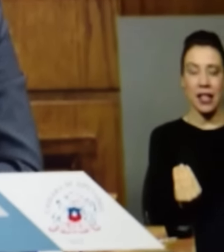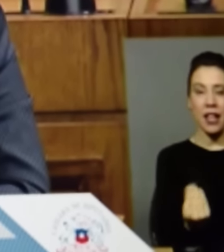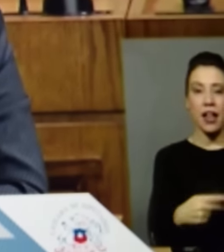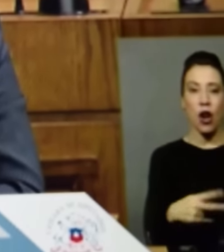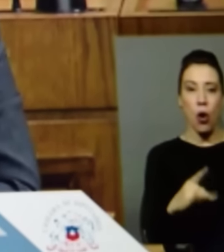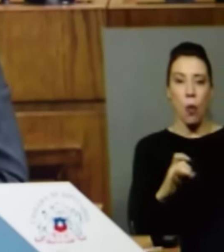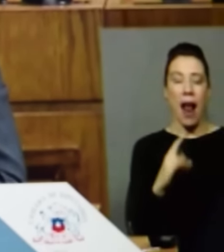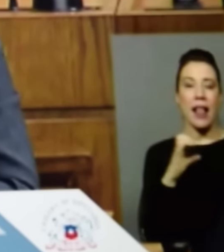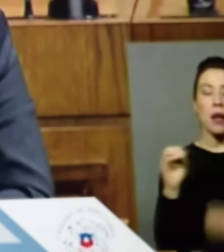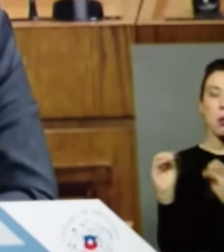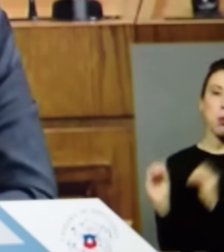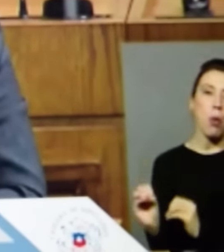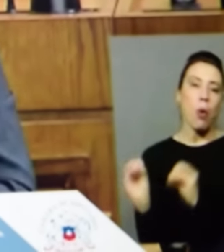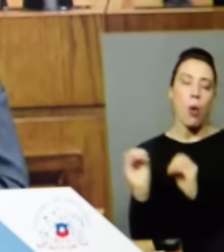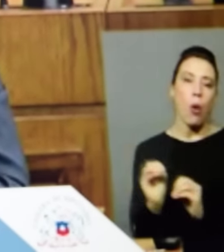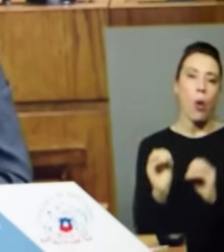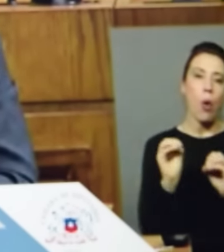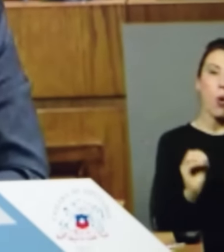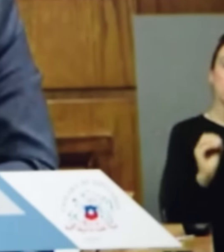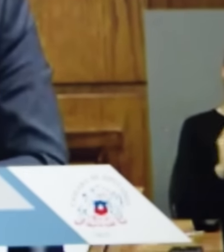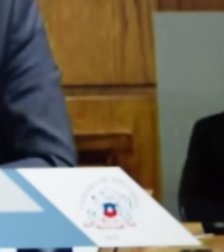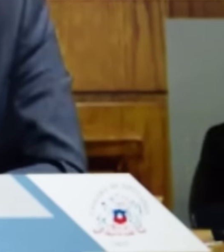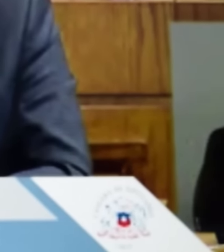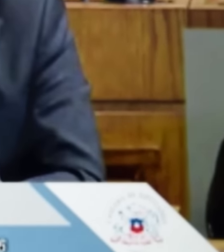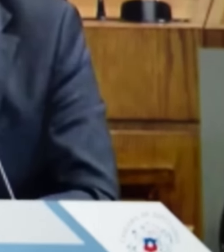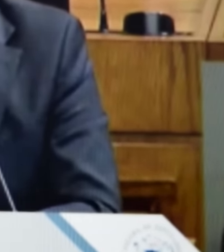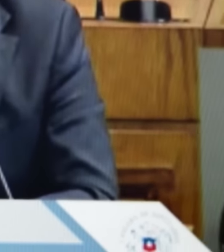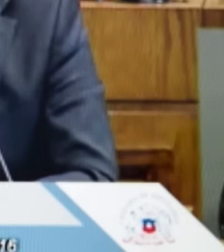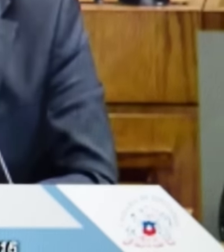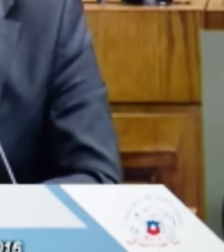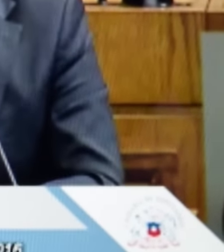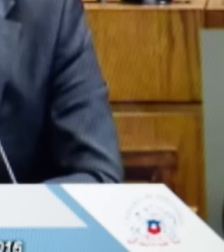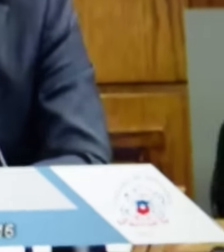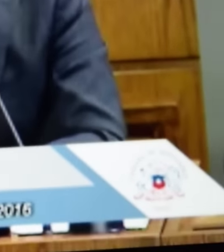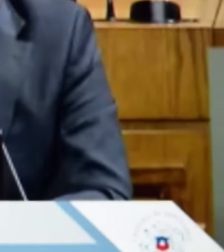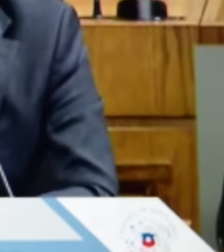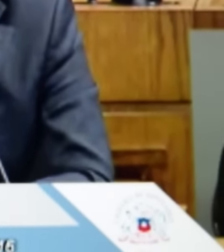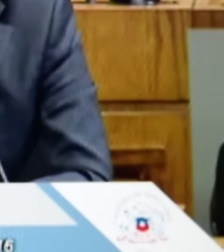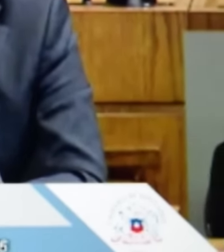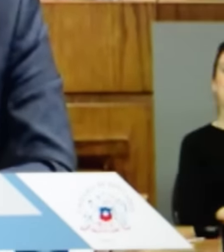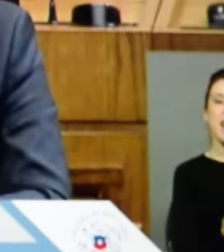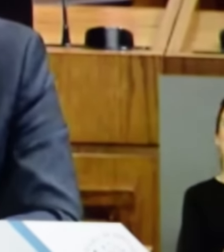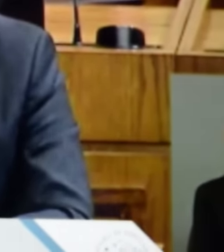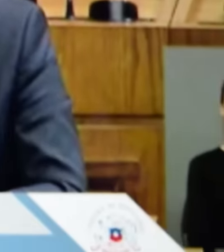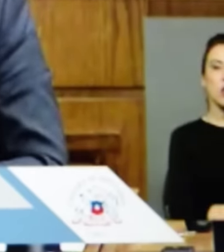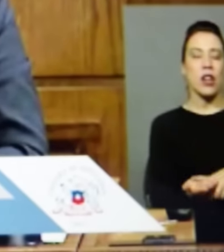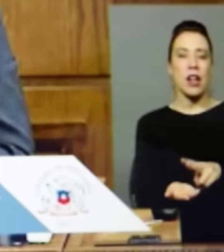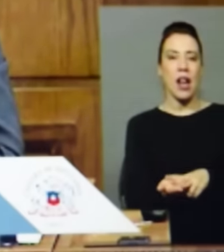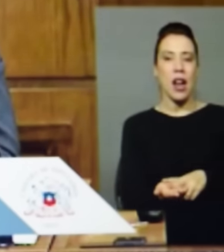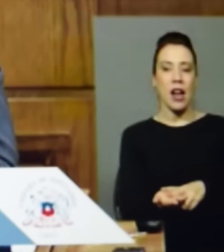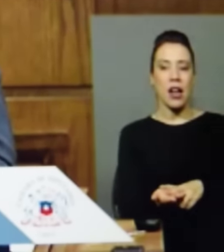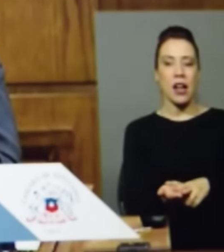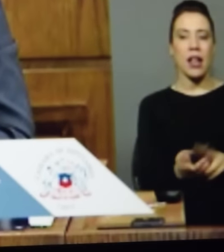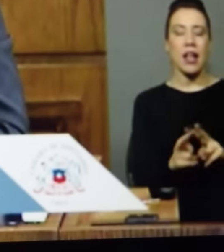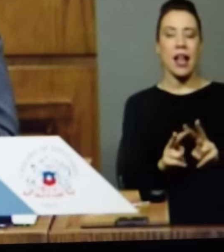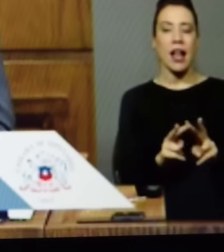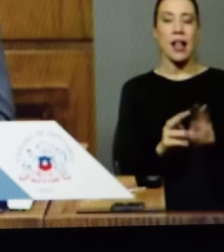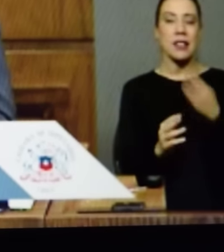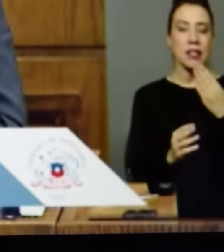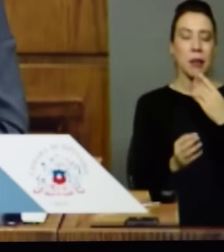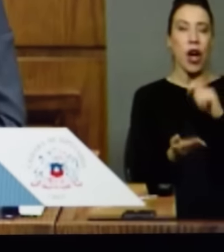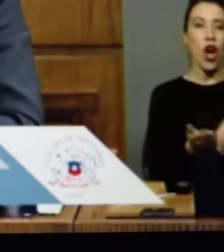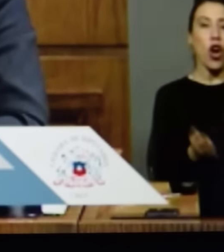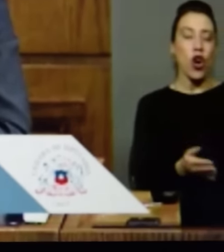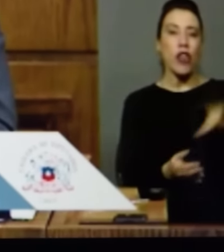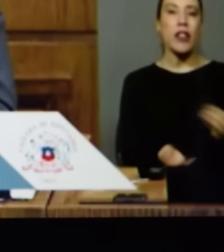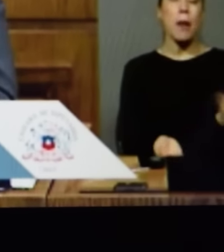de Hualqui se han postergado en los últimos meses la posibilidad de tener una inversión real en la comuna que genere no solamente